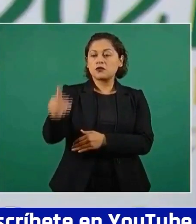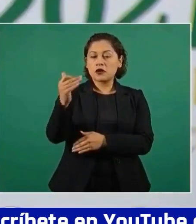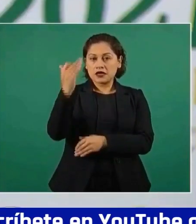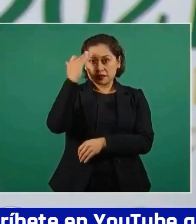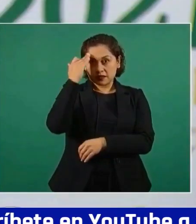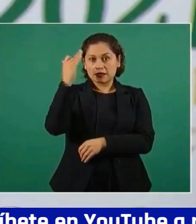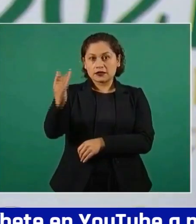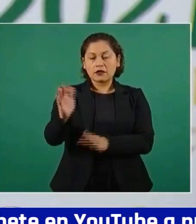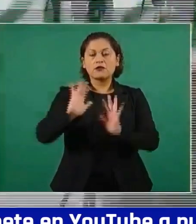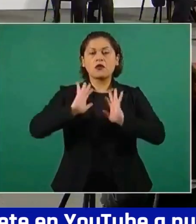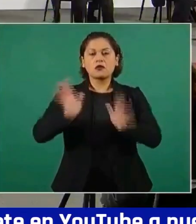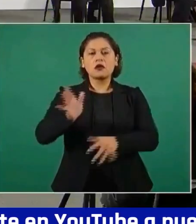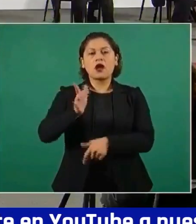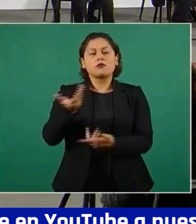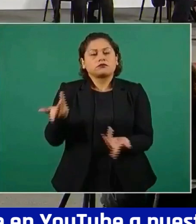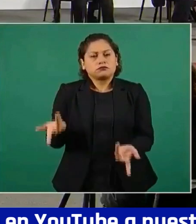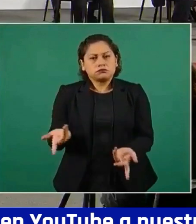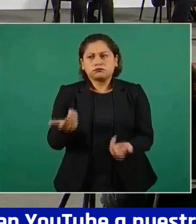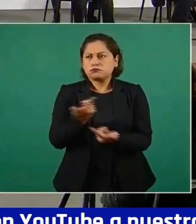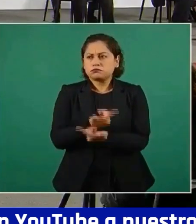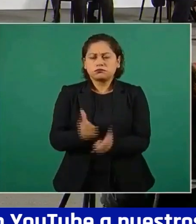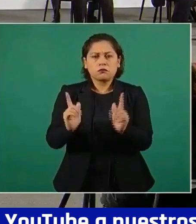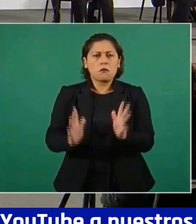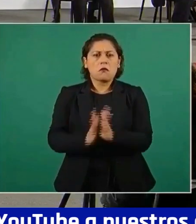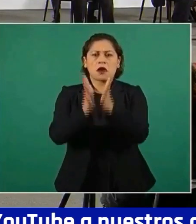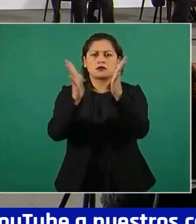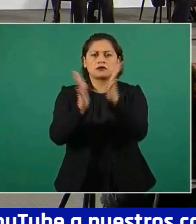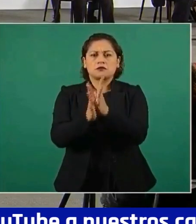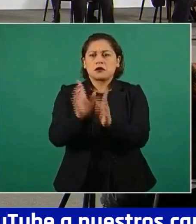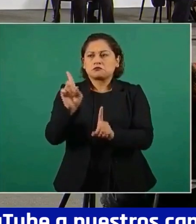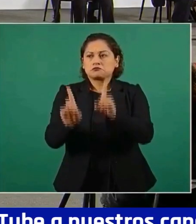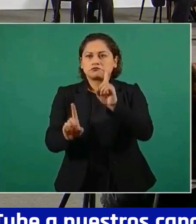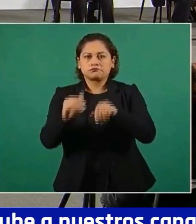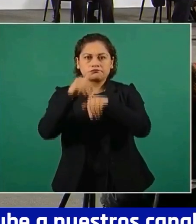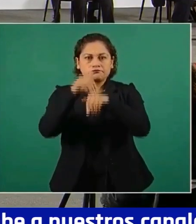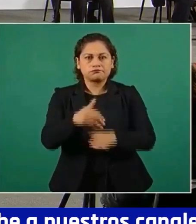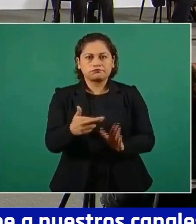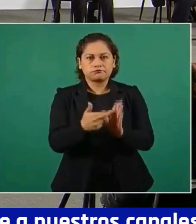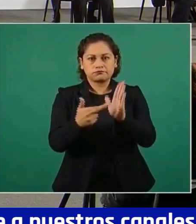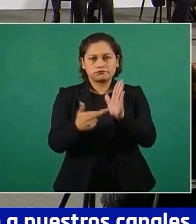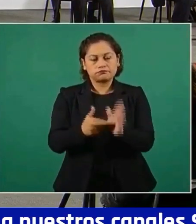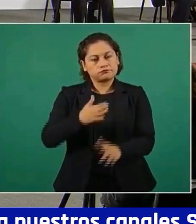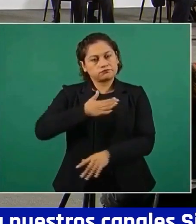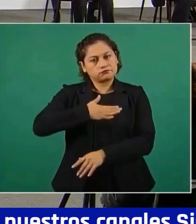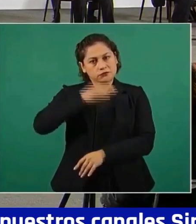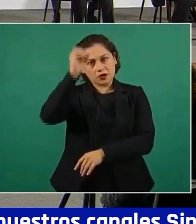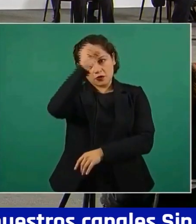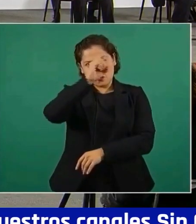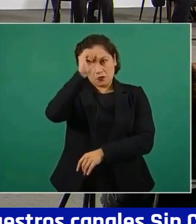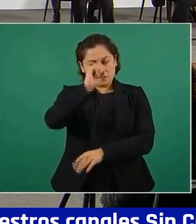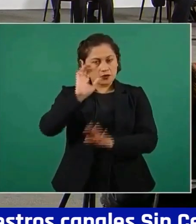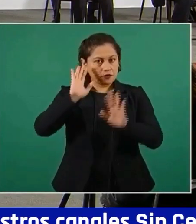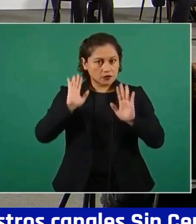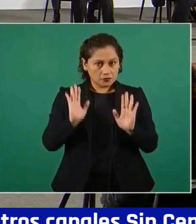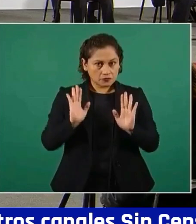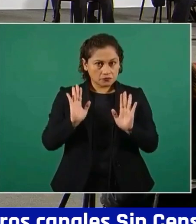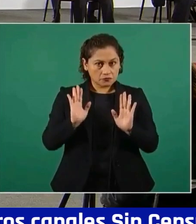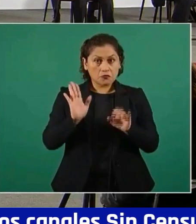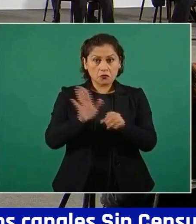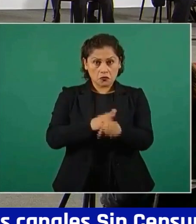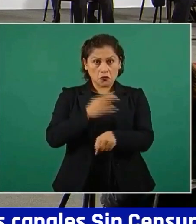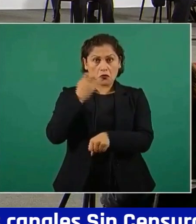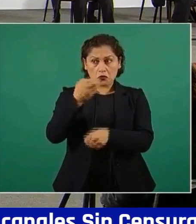acuerdo a las reglas que en su momento se dan. Y eso es, en esencia, lo que hice, dijo. Es verdad la información. Y por eso se dijo.